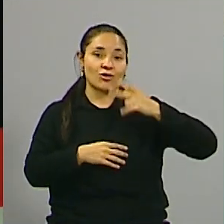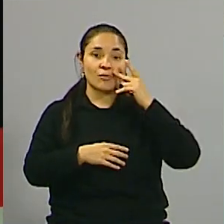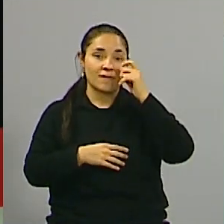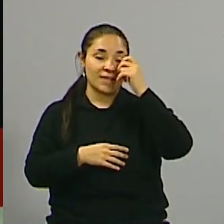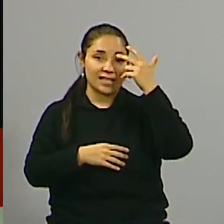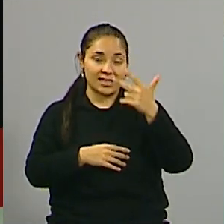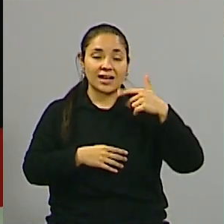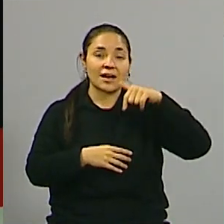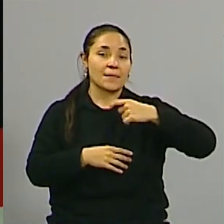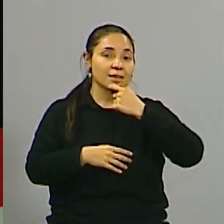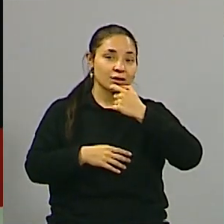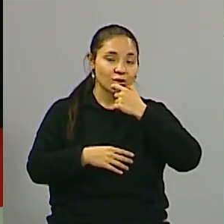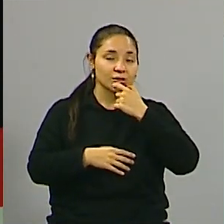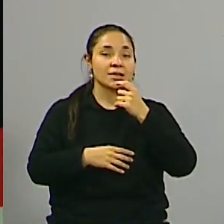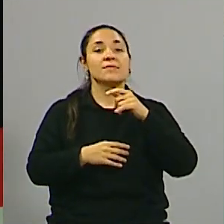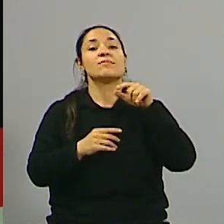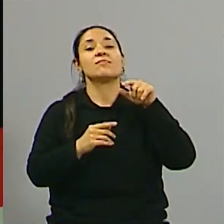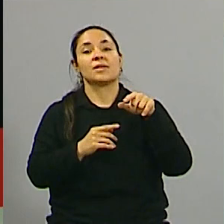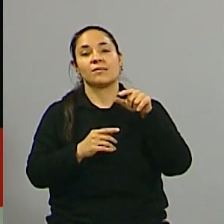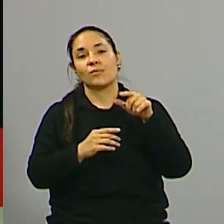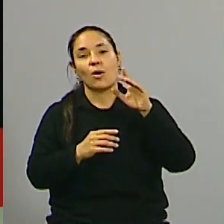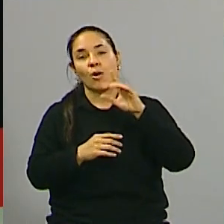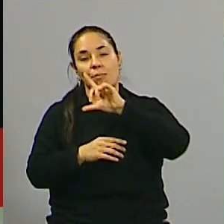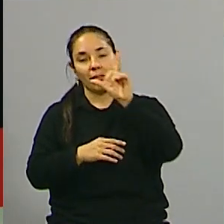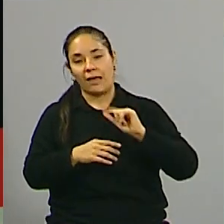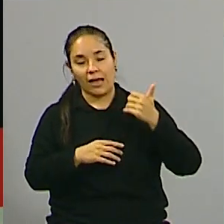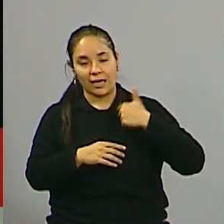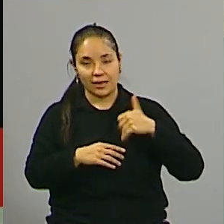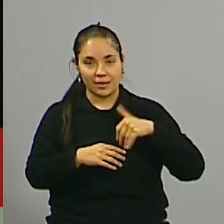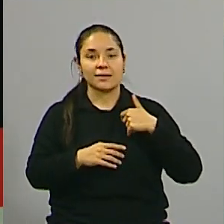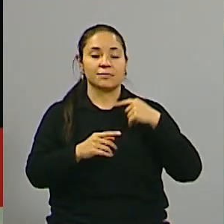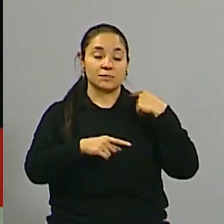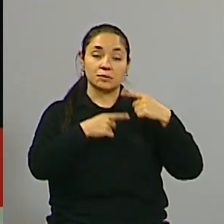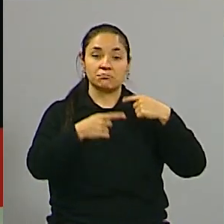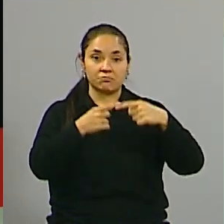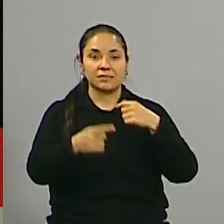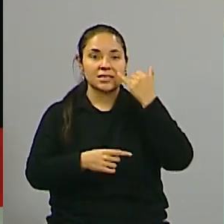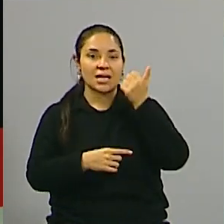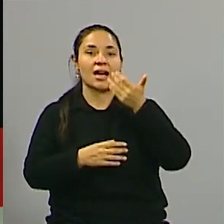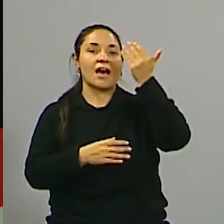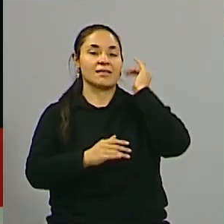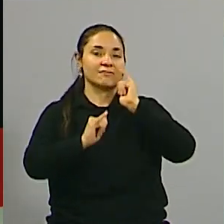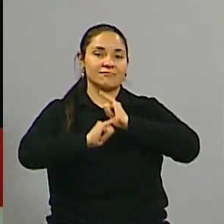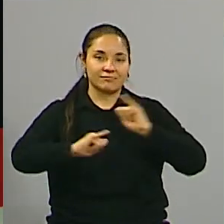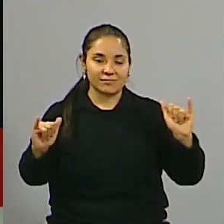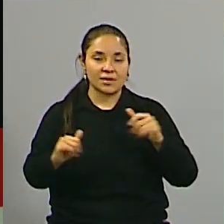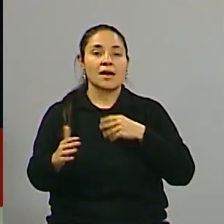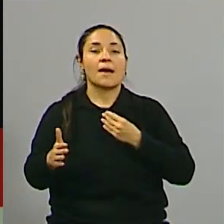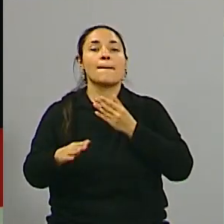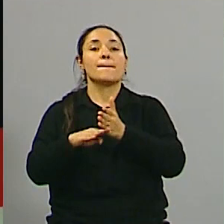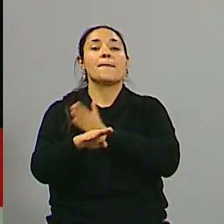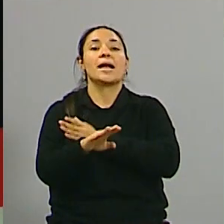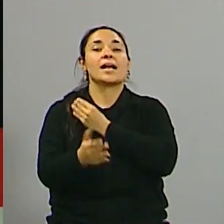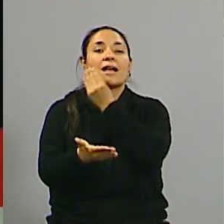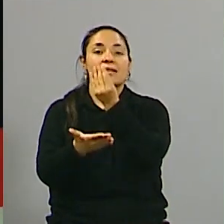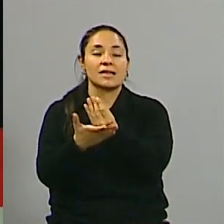en la provincia de Mendoza, en la República Argentina. Así es que vamos haciendo ese camino. Ya lo habíamos dicho en el comienzo del programa y vamos a estar con un precandidato